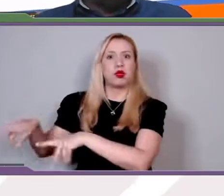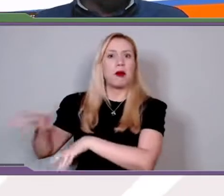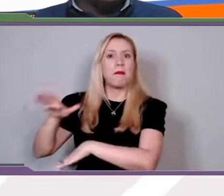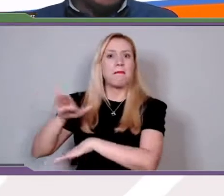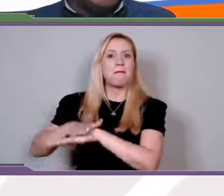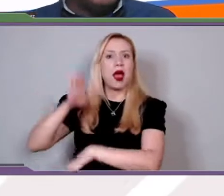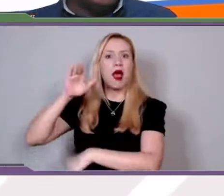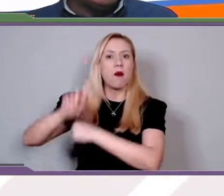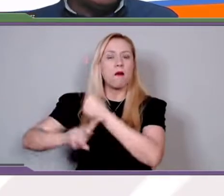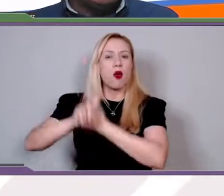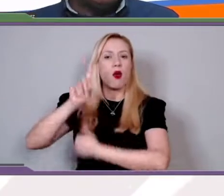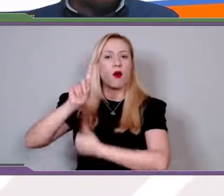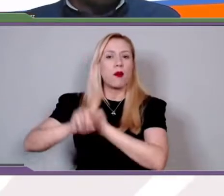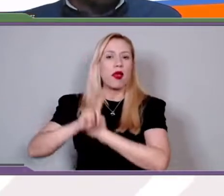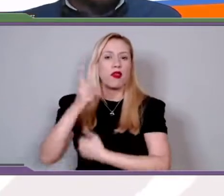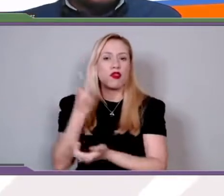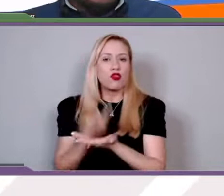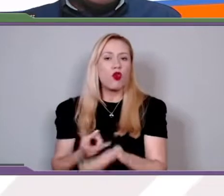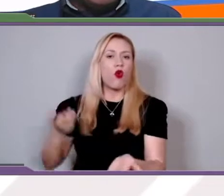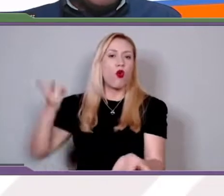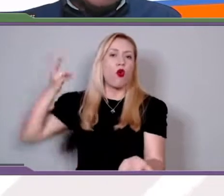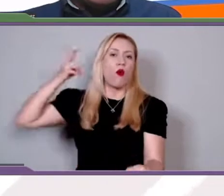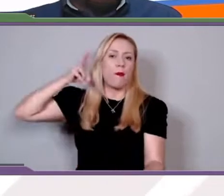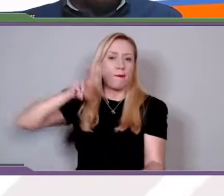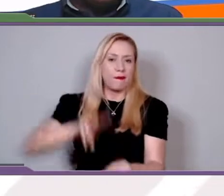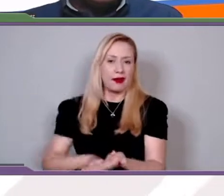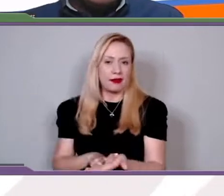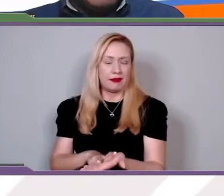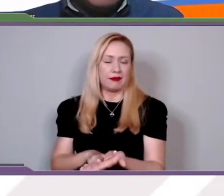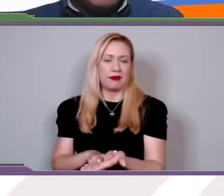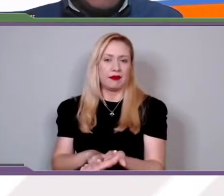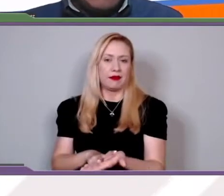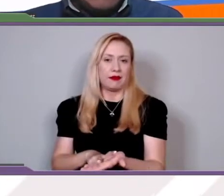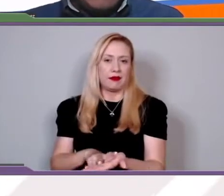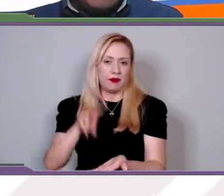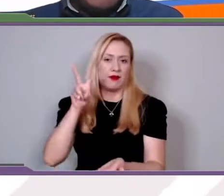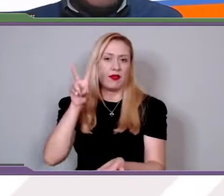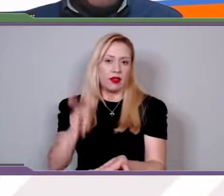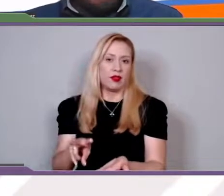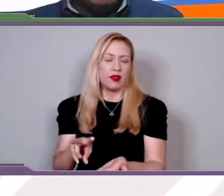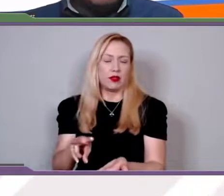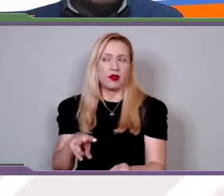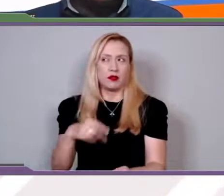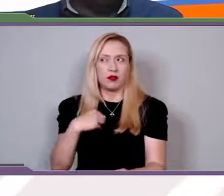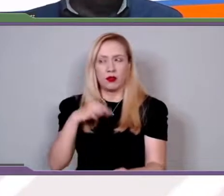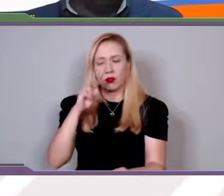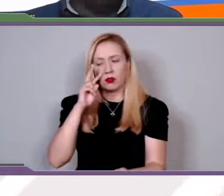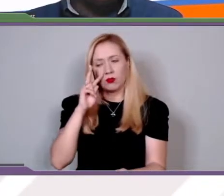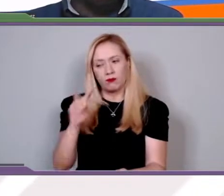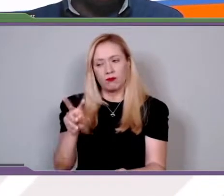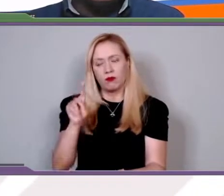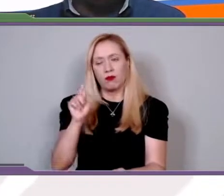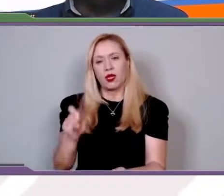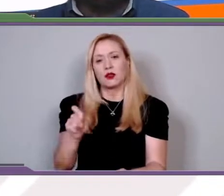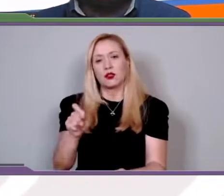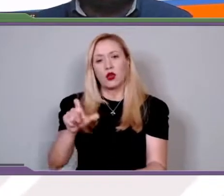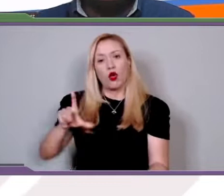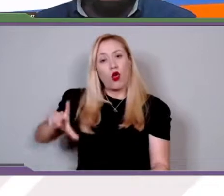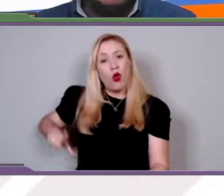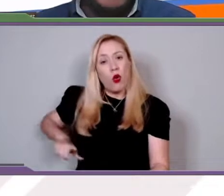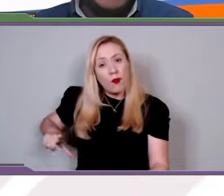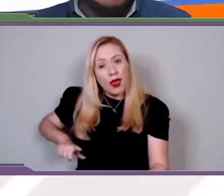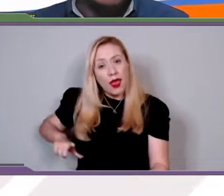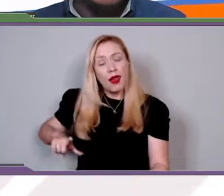parte estructural donde a nivel general, desde la parte, si no de gobierno, sí